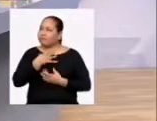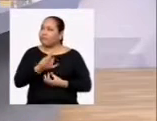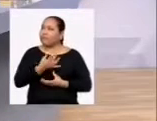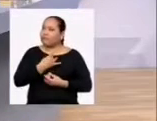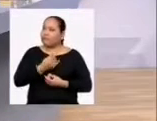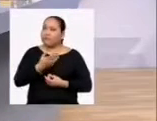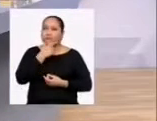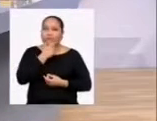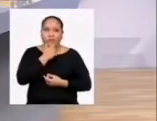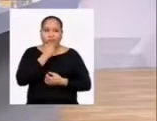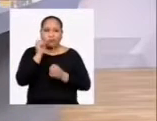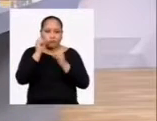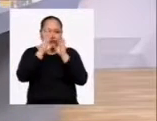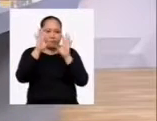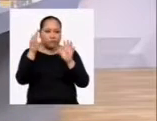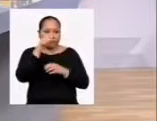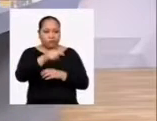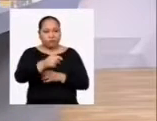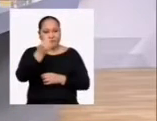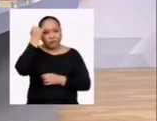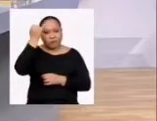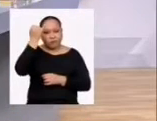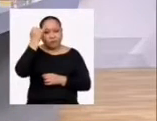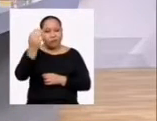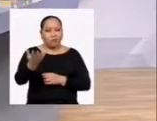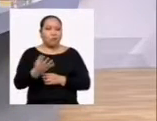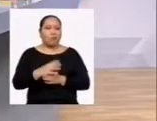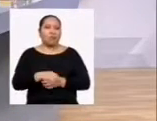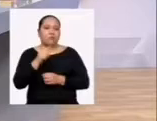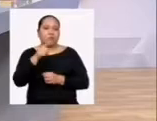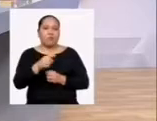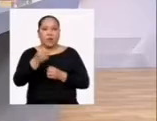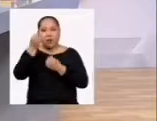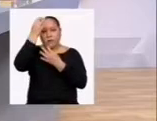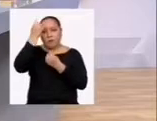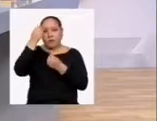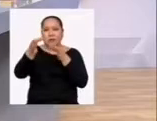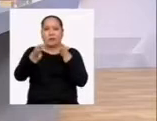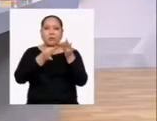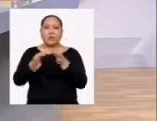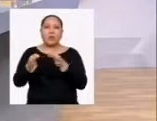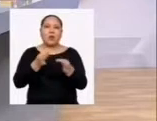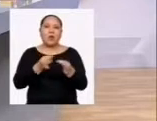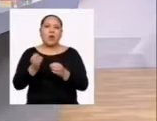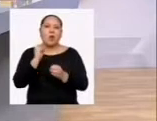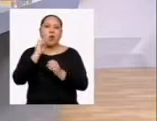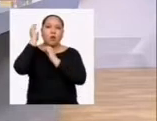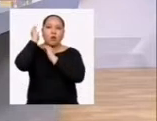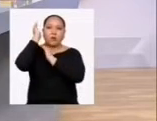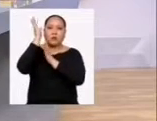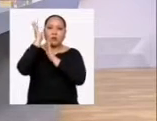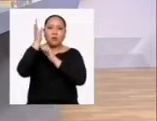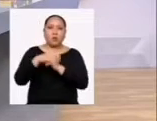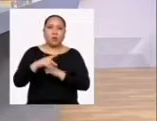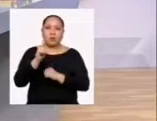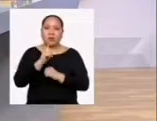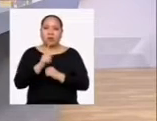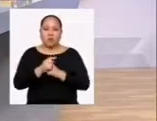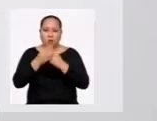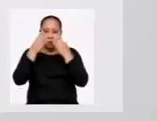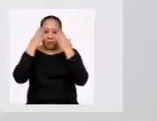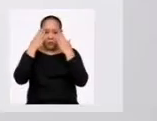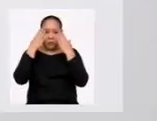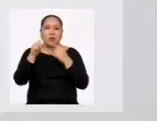Interesante, me queda clarísimo que la intención comunicativa de este texto es explicar o exponer, sin una carga